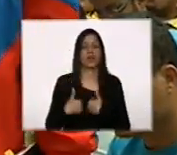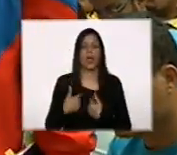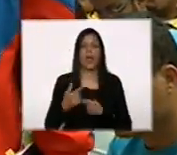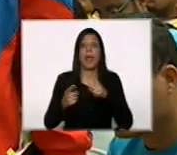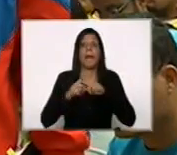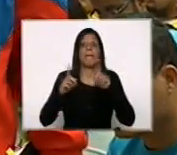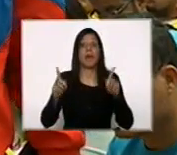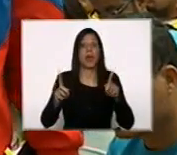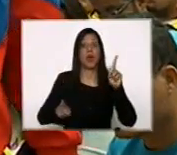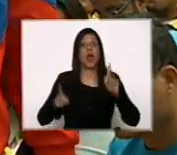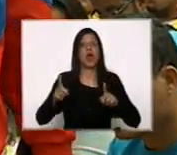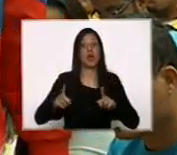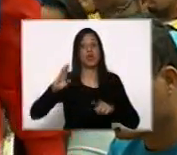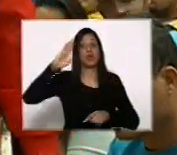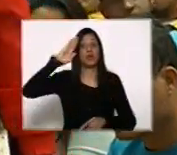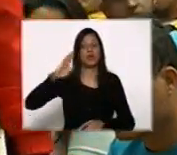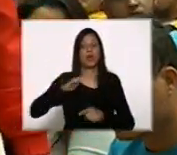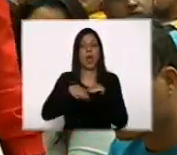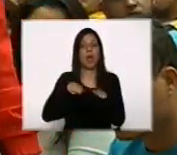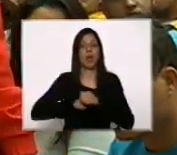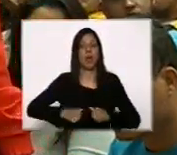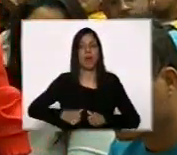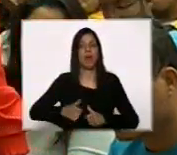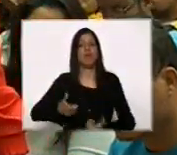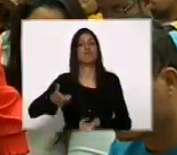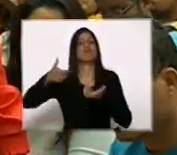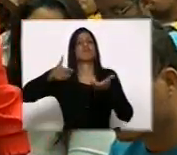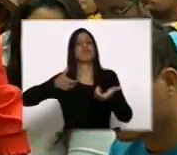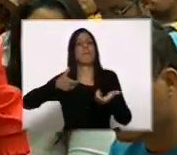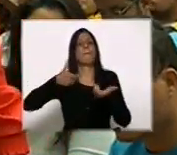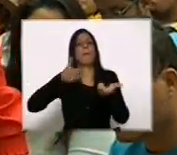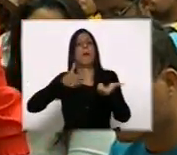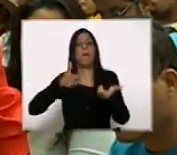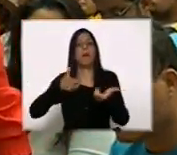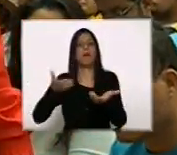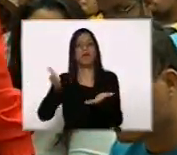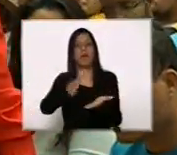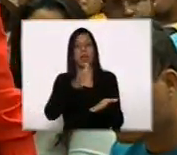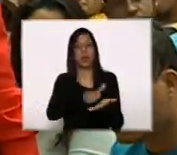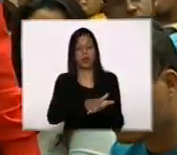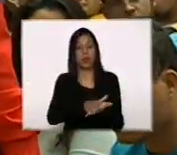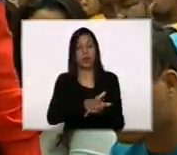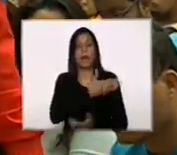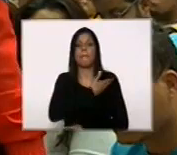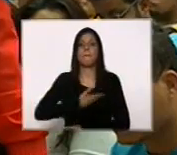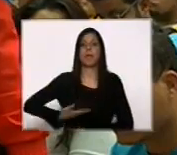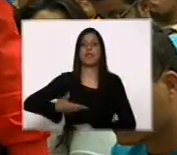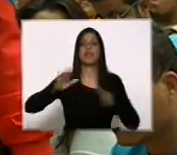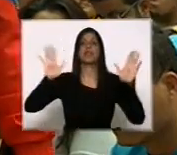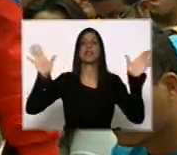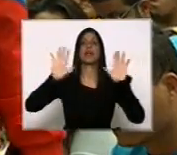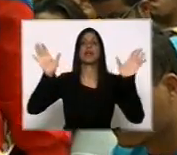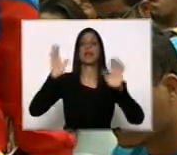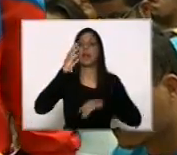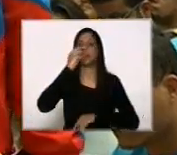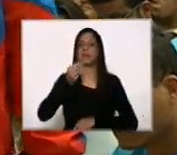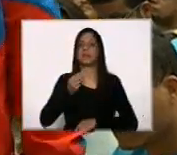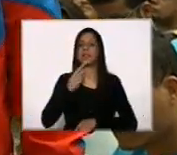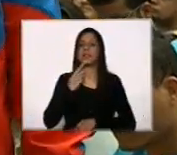compañeros de la Fuerza Armada que sí le dispararon al pueblo. Y el presidente decía que eso había sido la